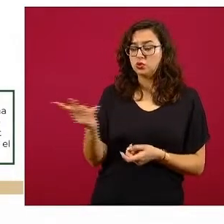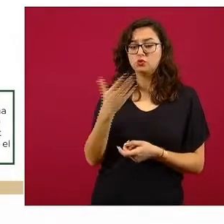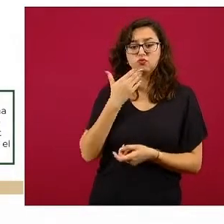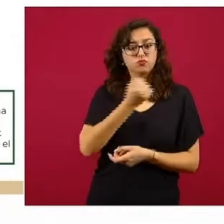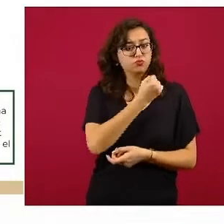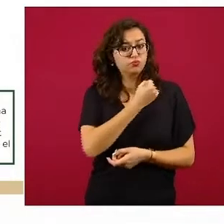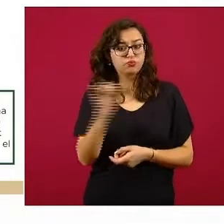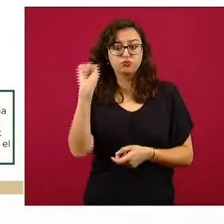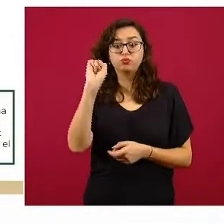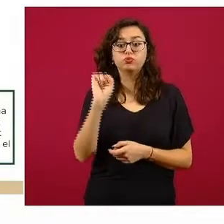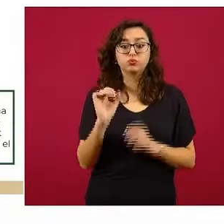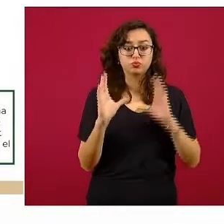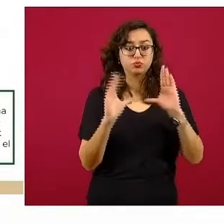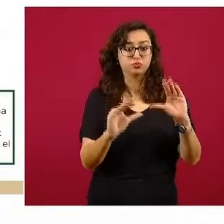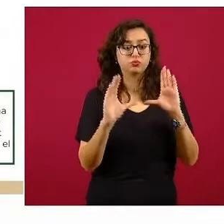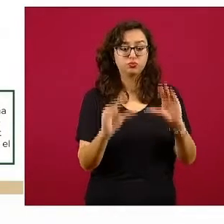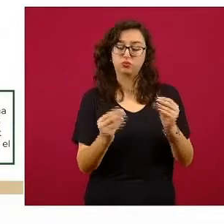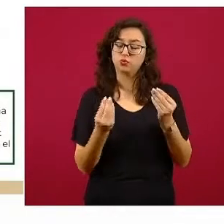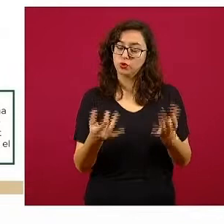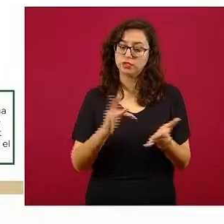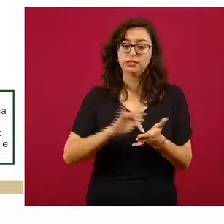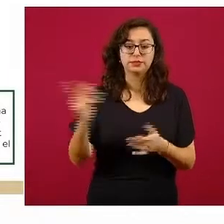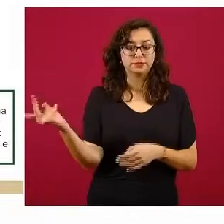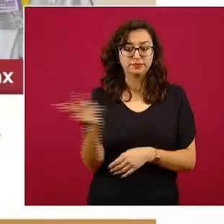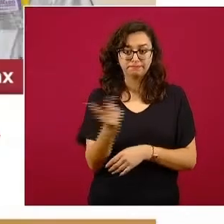nuestros líderes. Siguiente.